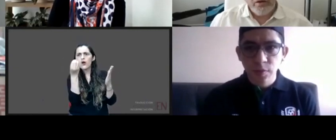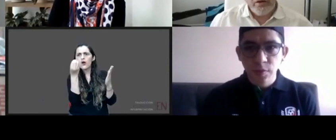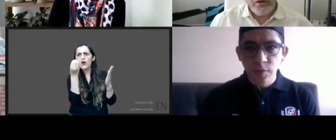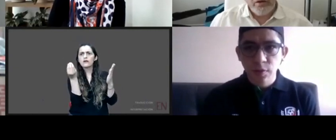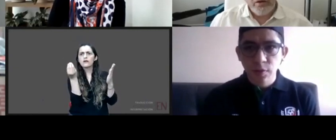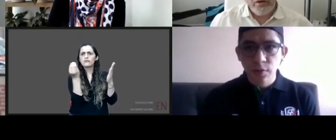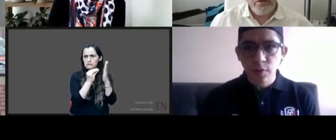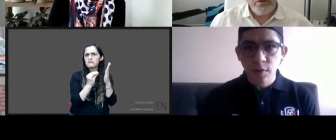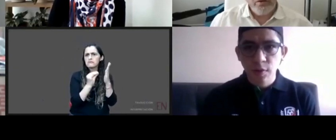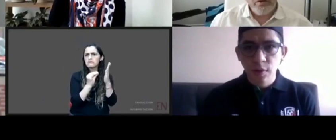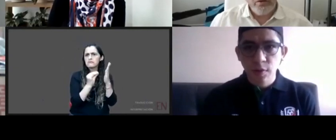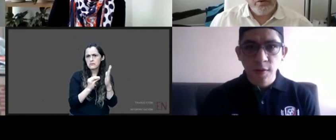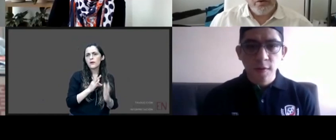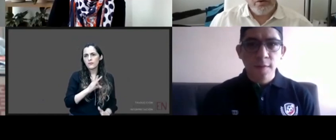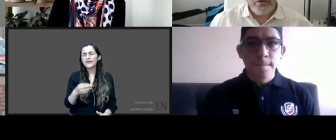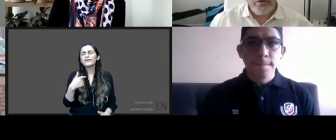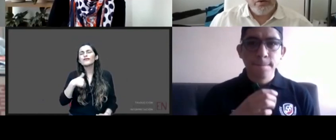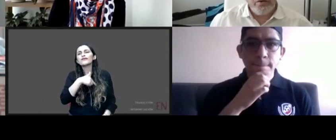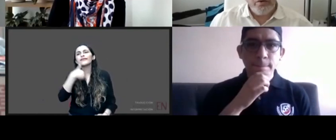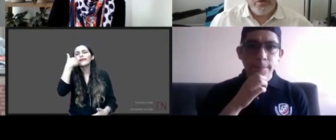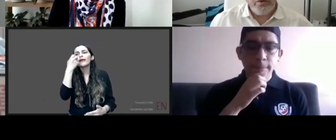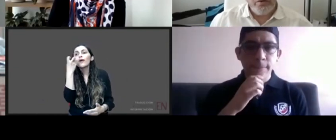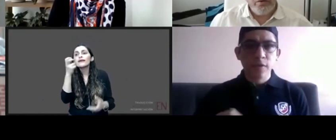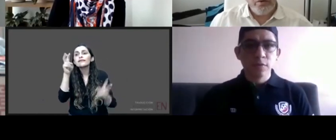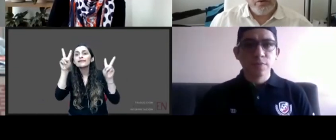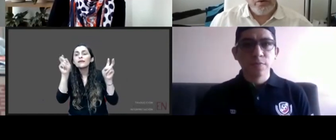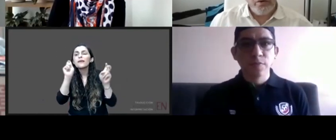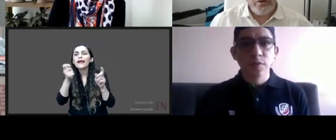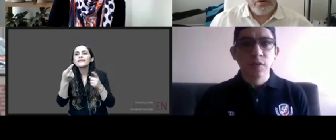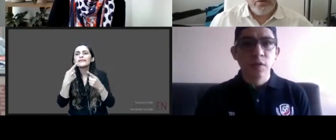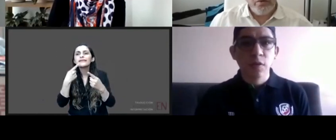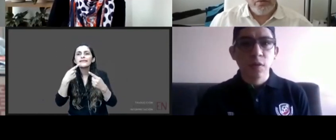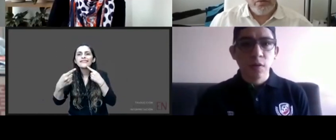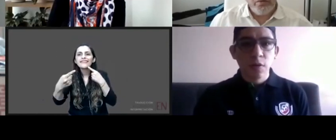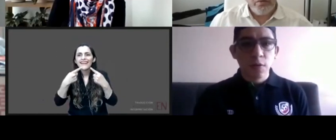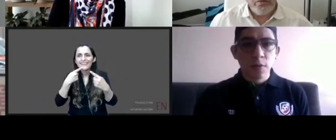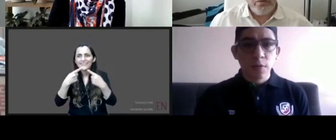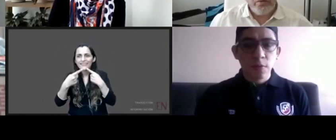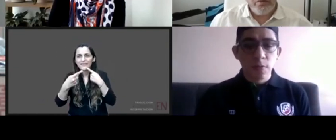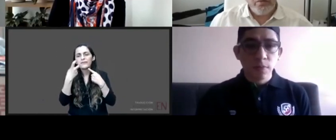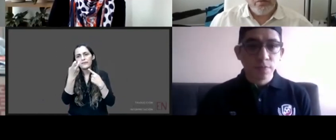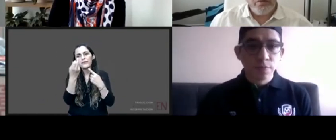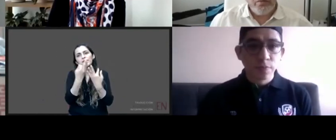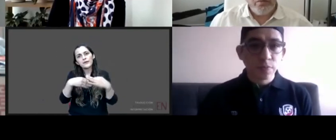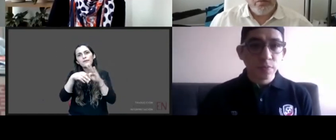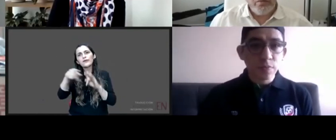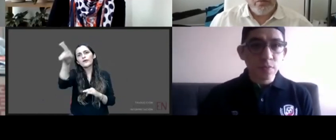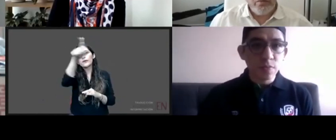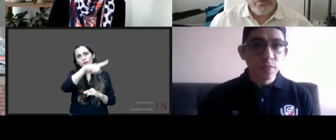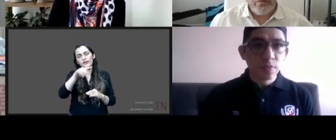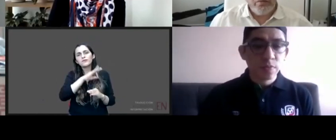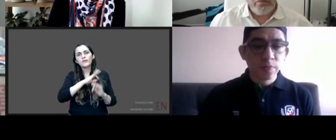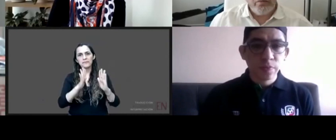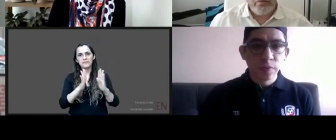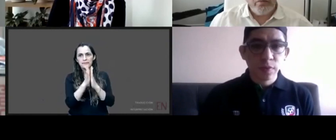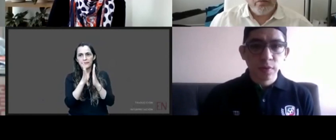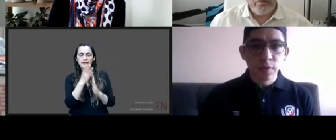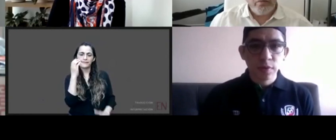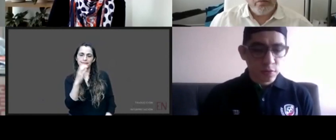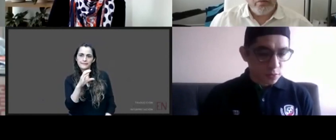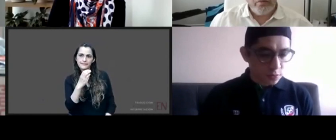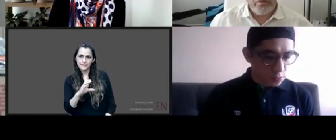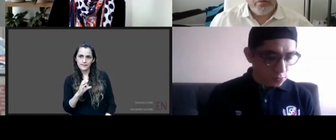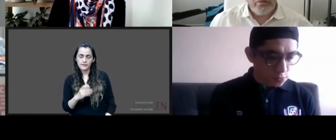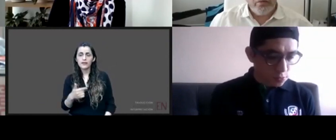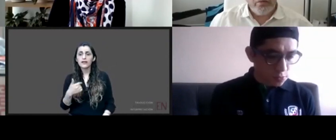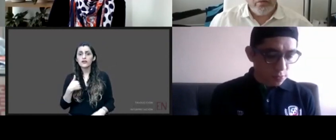esto justo en eso, en un conversatorio. Antes de iniciar y de dar a conocer a las personas